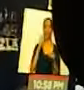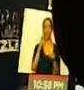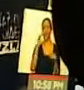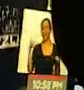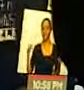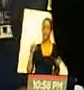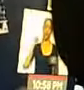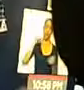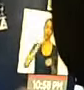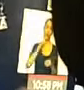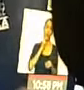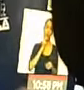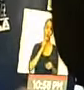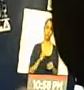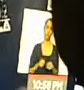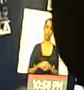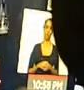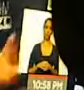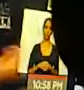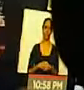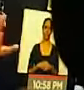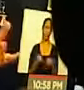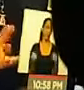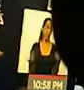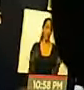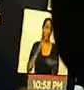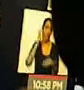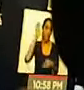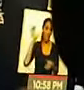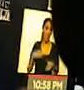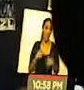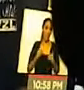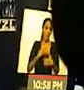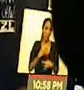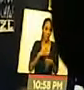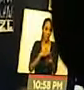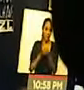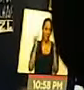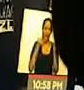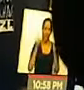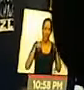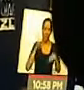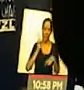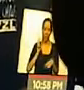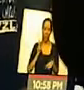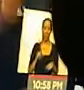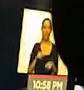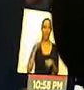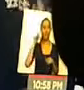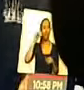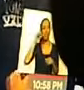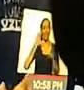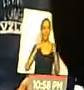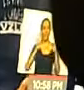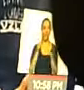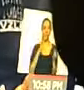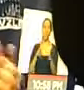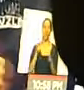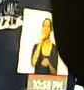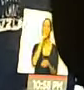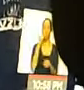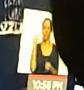oro. ¿Ah? ¿Cuáles son los dos países más interesados en que pase algo aquí en Venezuela el día 10 de marzo? Brasil y